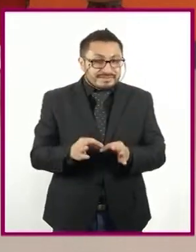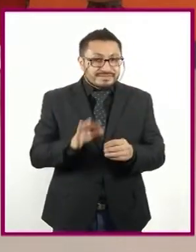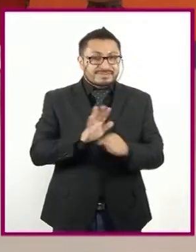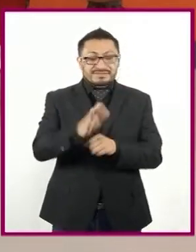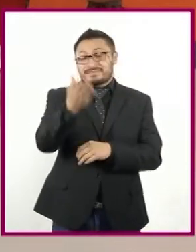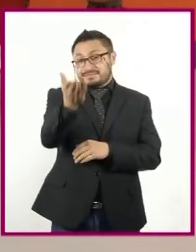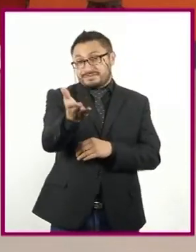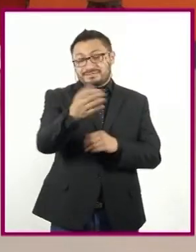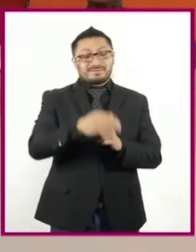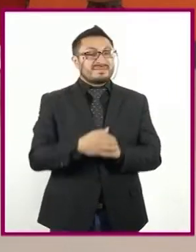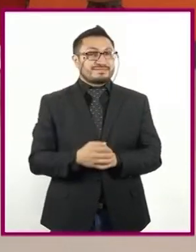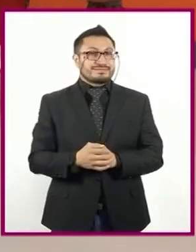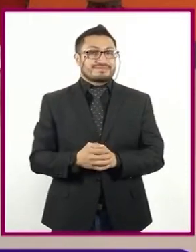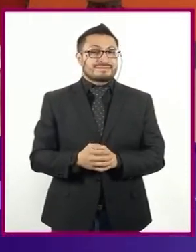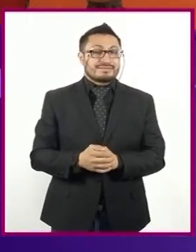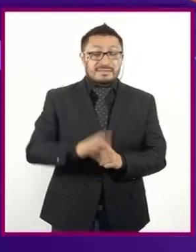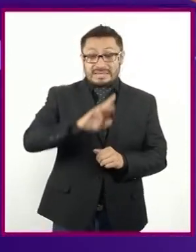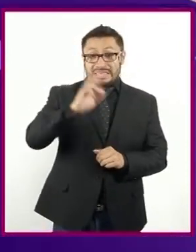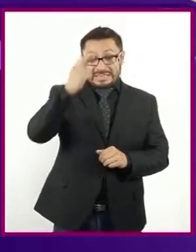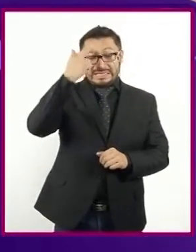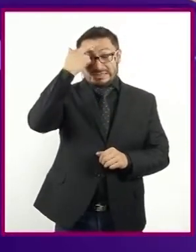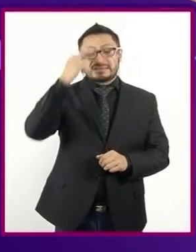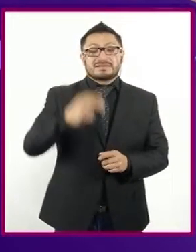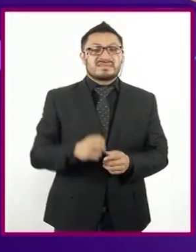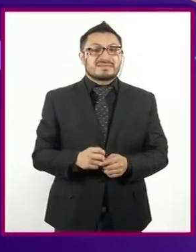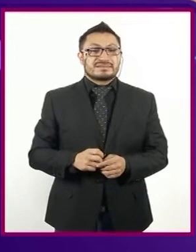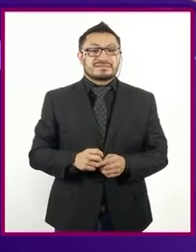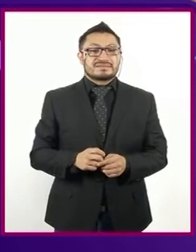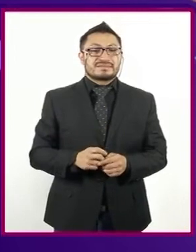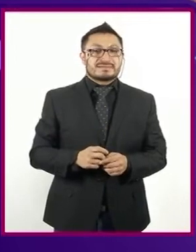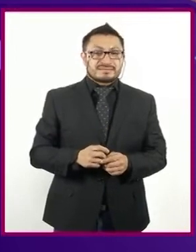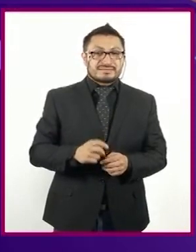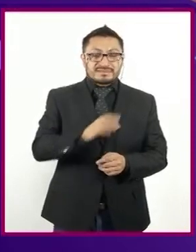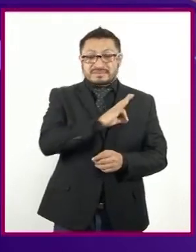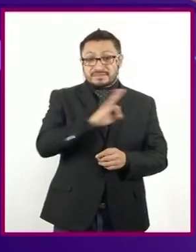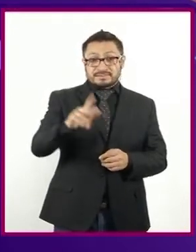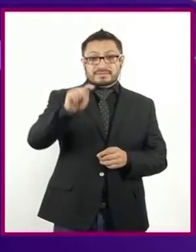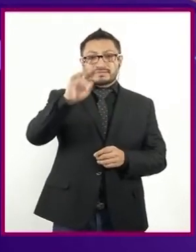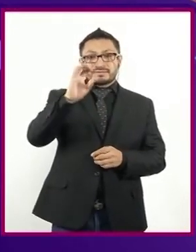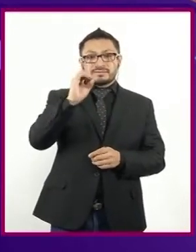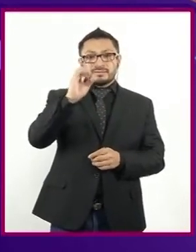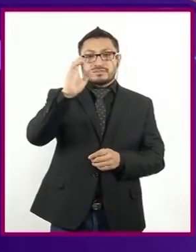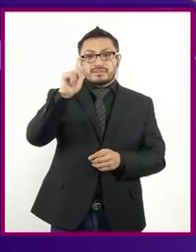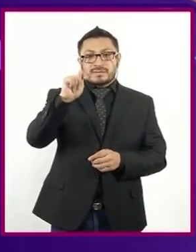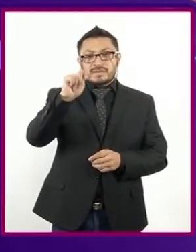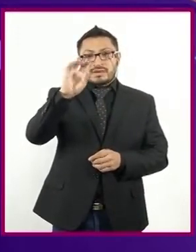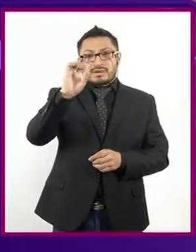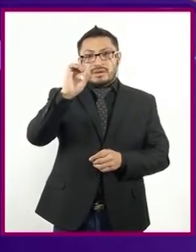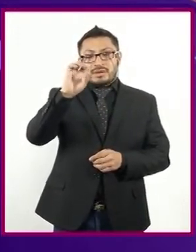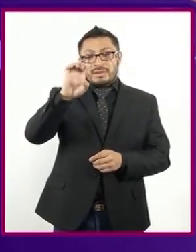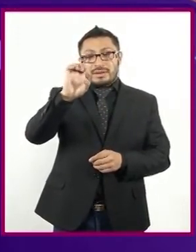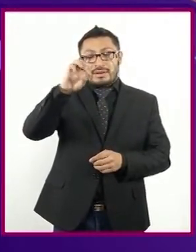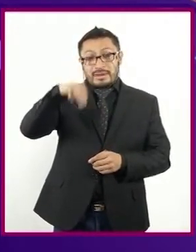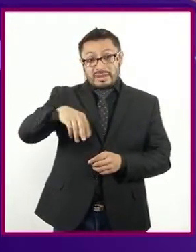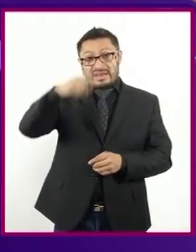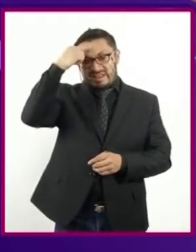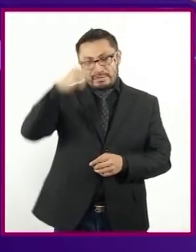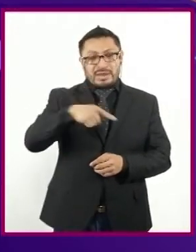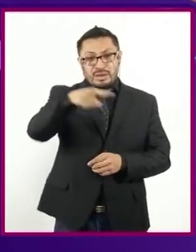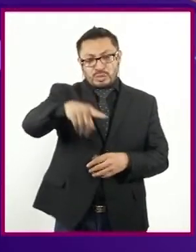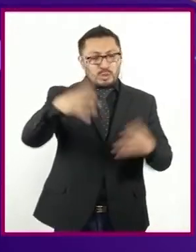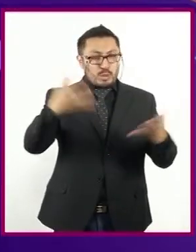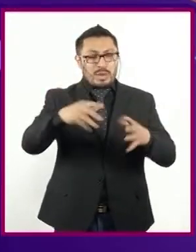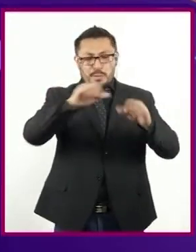les pedimos. Recuerden que este podrá ser un tótem que pueda ser parte de sus creaciones